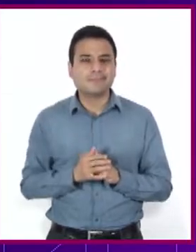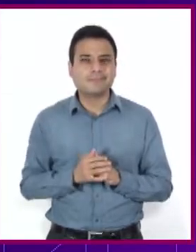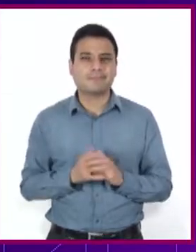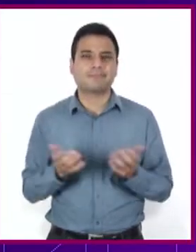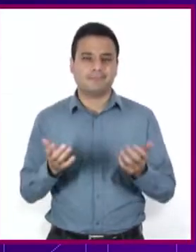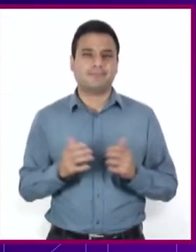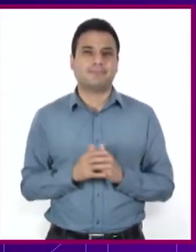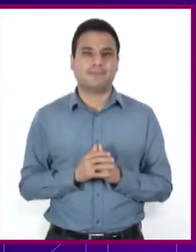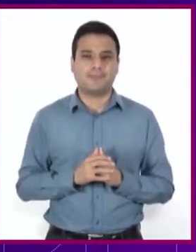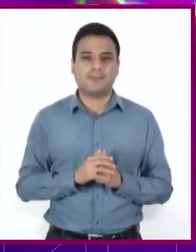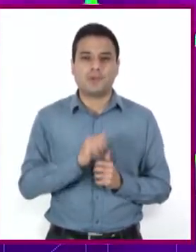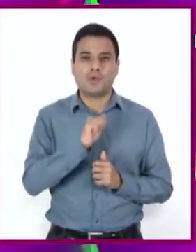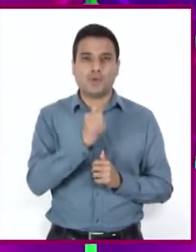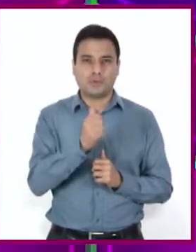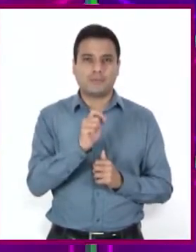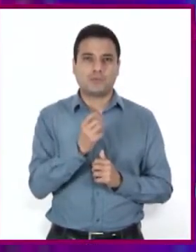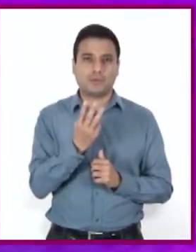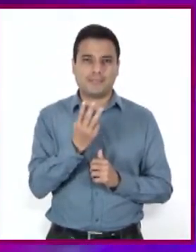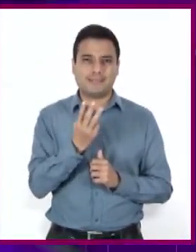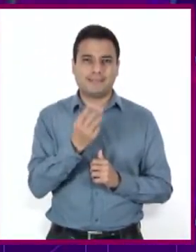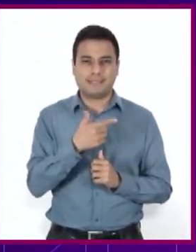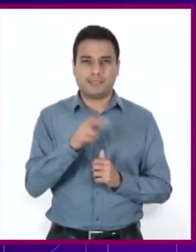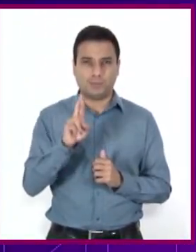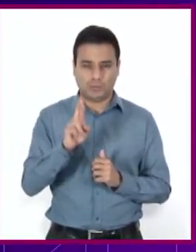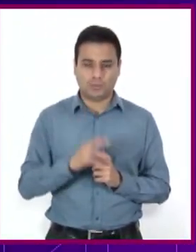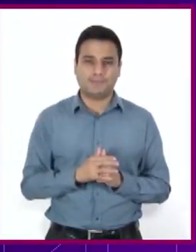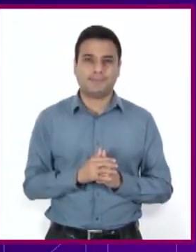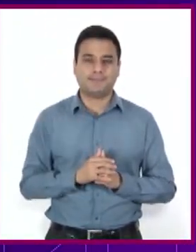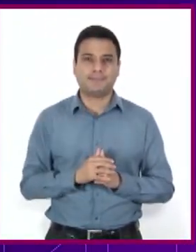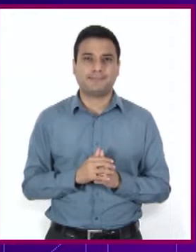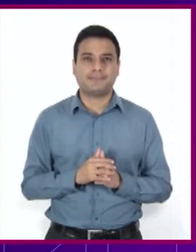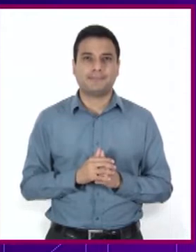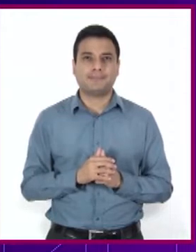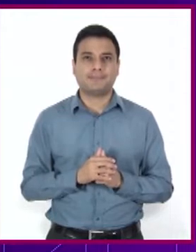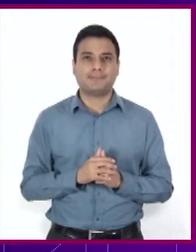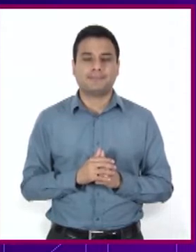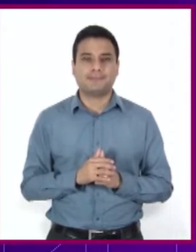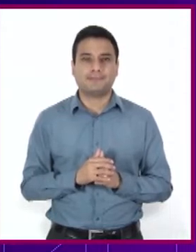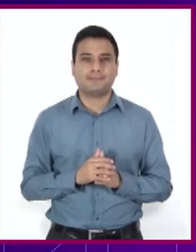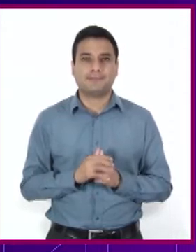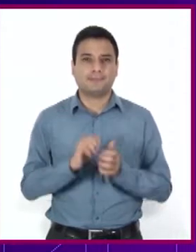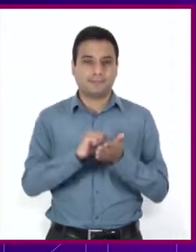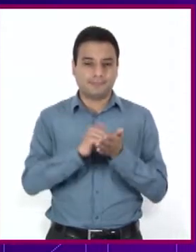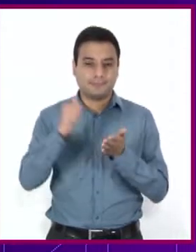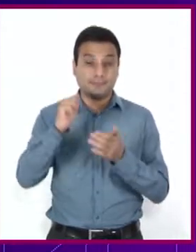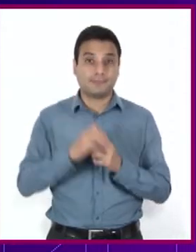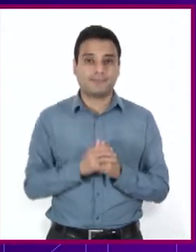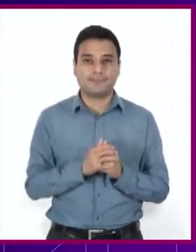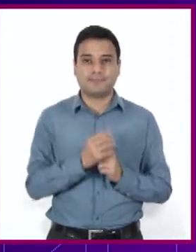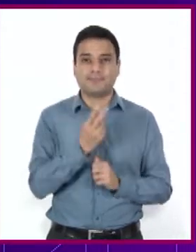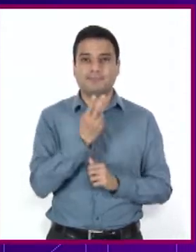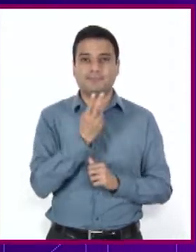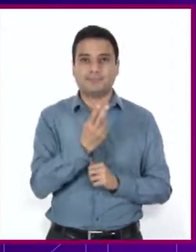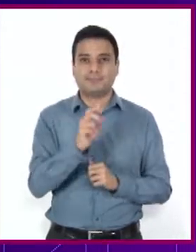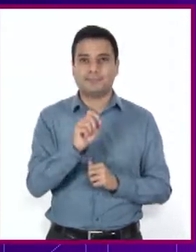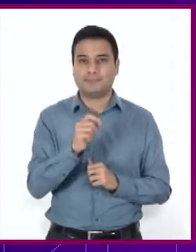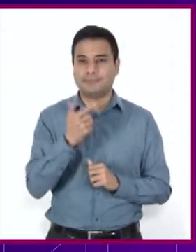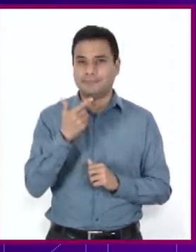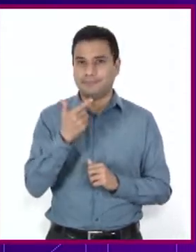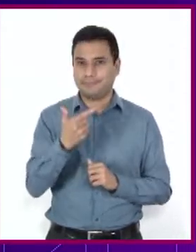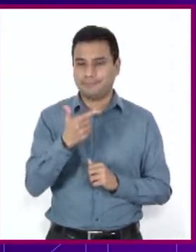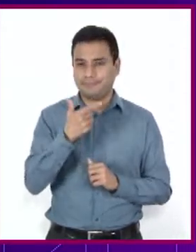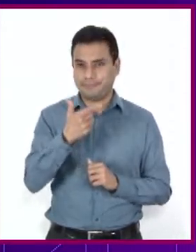es 11.3 gramos. La densidad del aluminio es 2.7 gramos